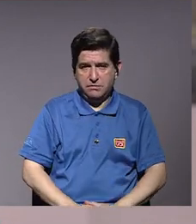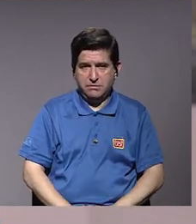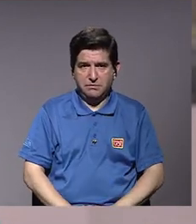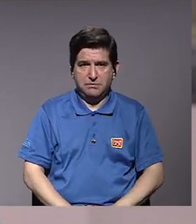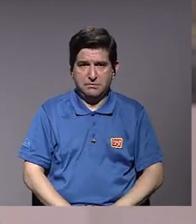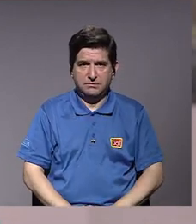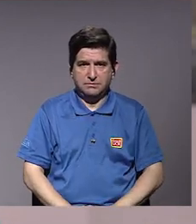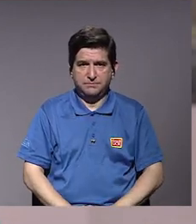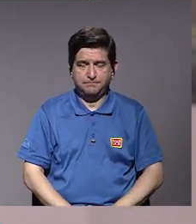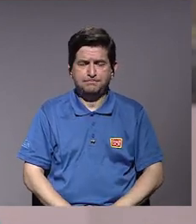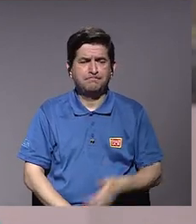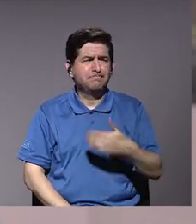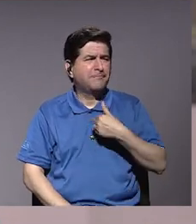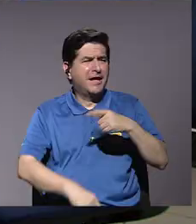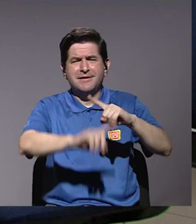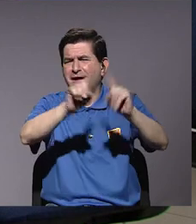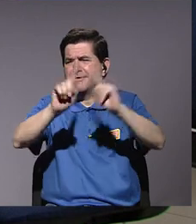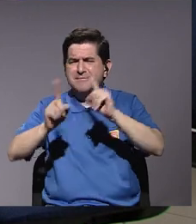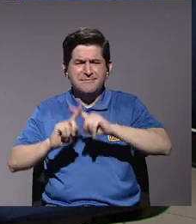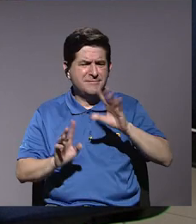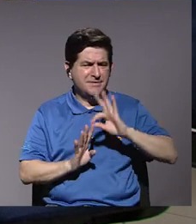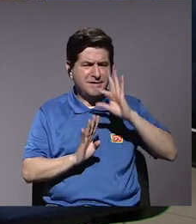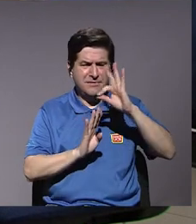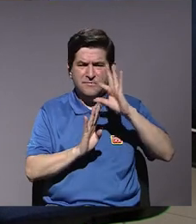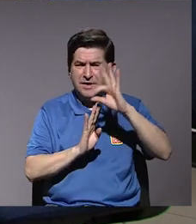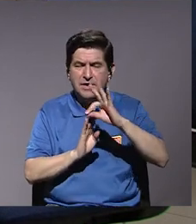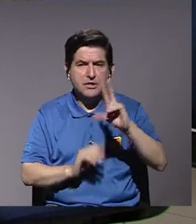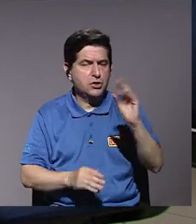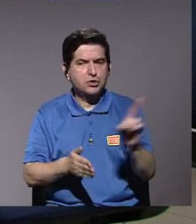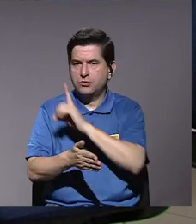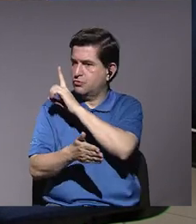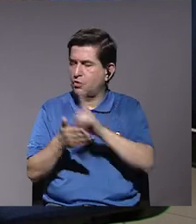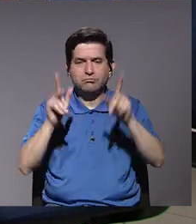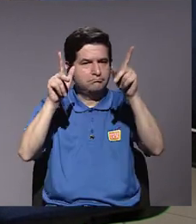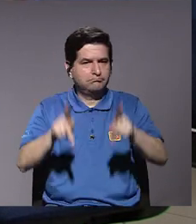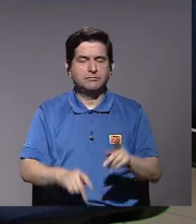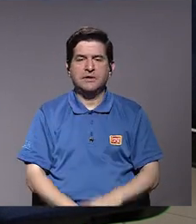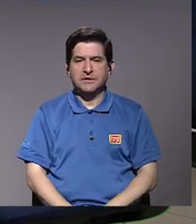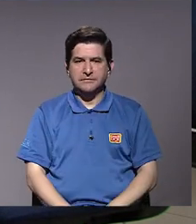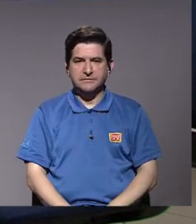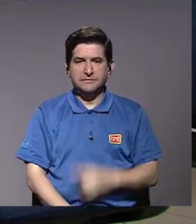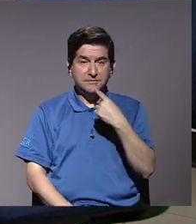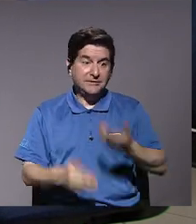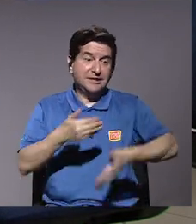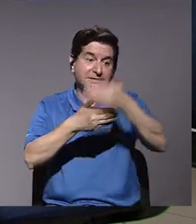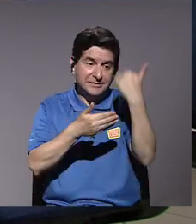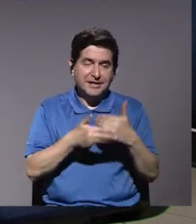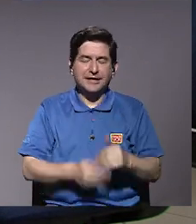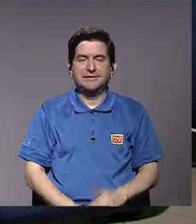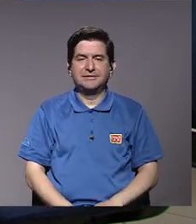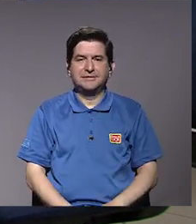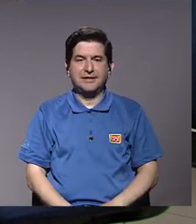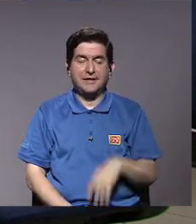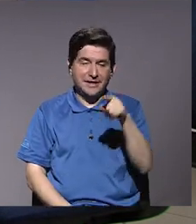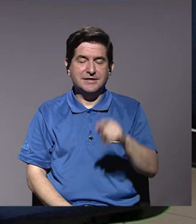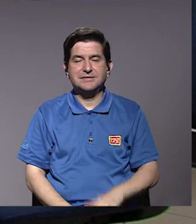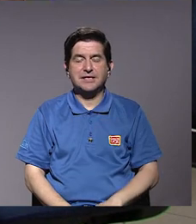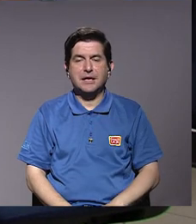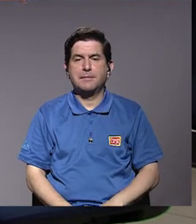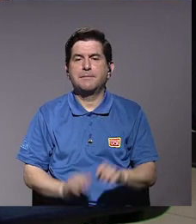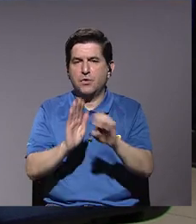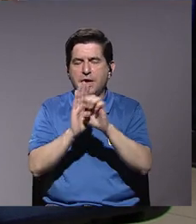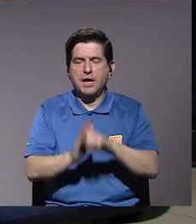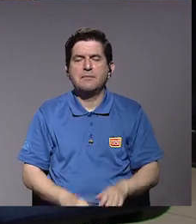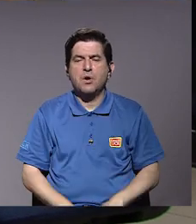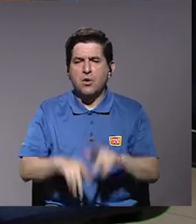una atención con cargo al Estado. Entonces, tenemos muchas opciones para no discriminar a una persona. Como comentábamos al inicio, el